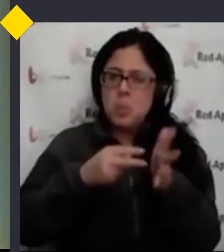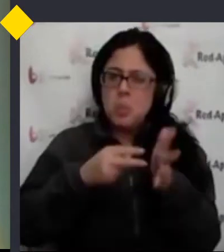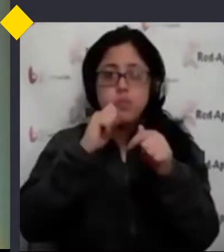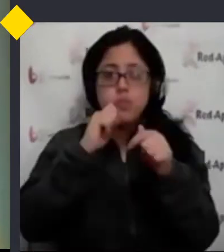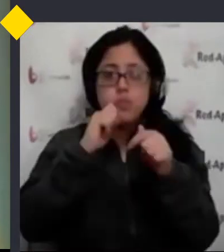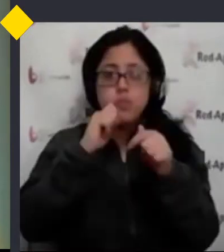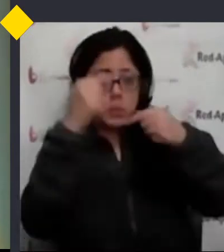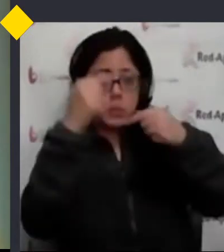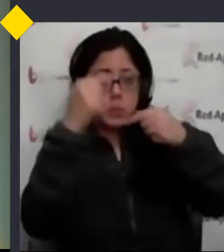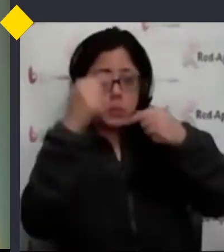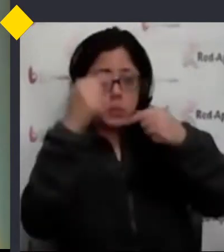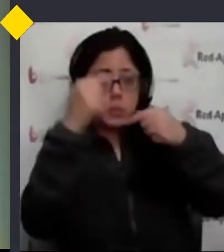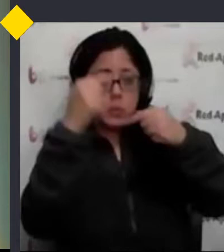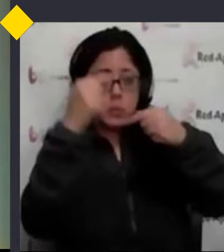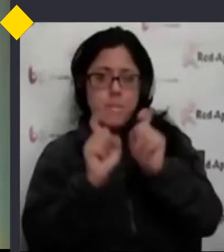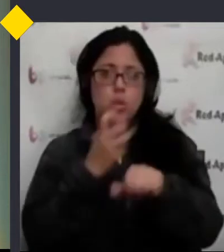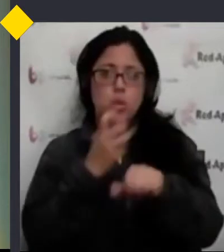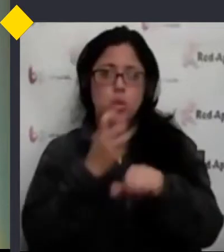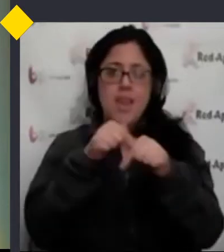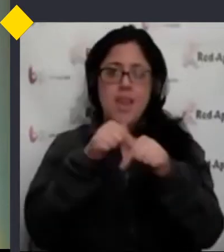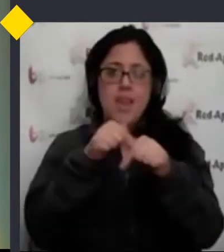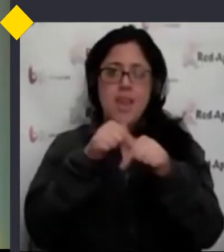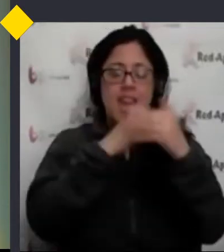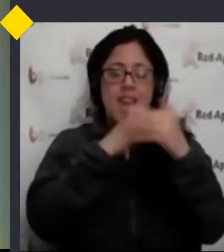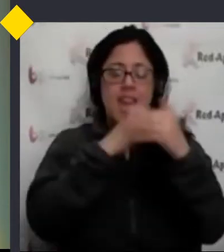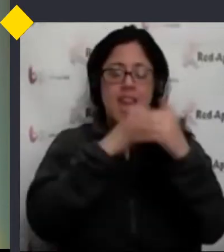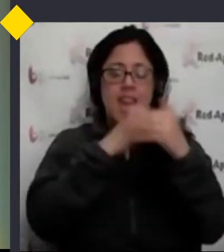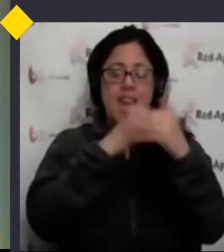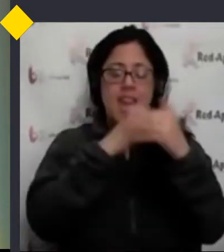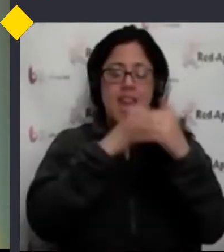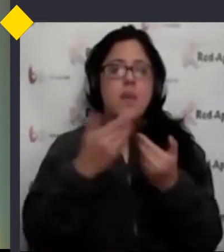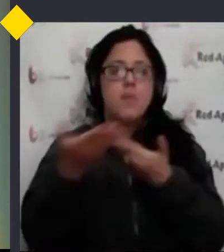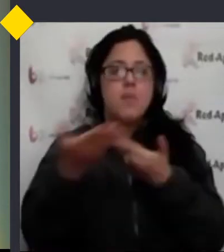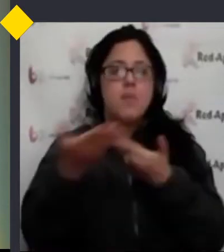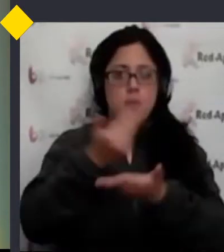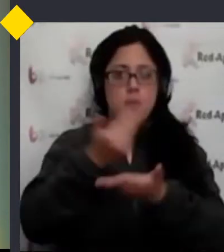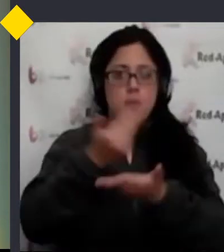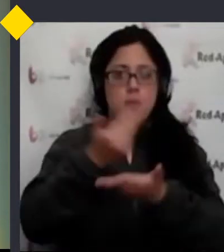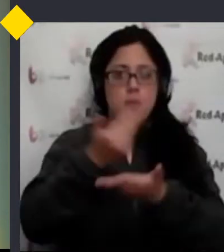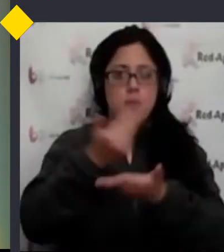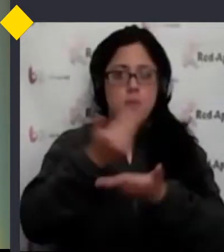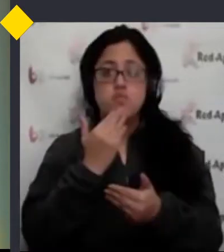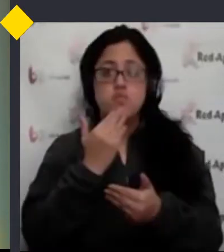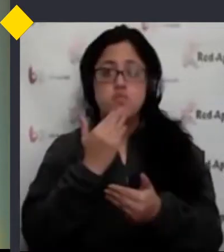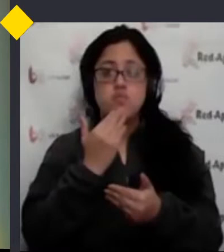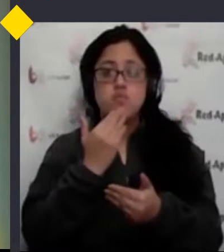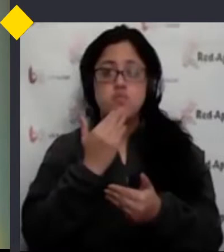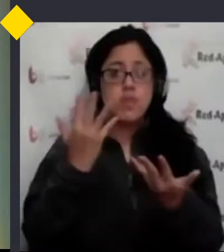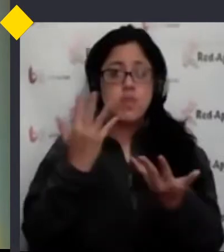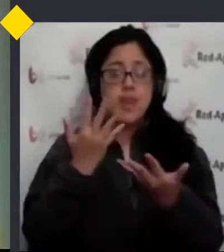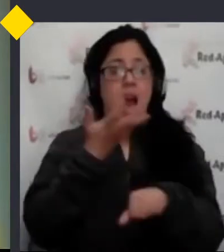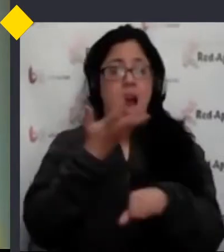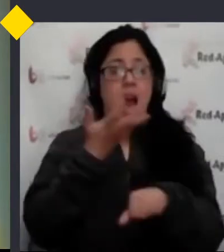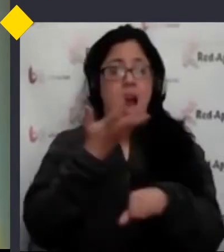que nos hacemos en EY y que queremos compartir con ustedes. Y es por eso que también estamos ya con las postulaciones abiertas